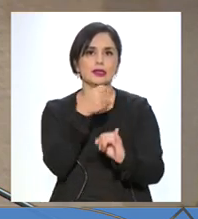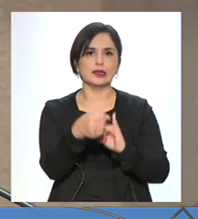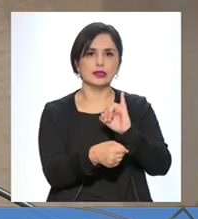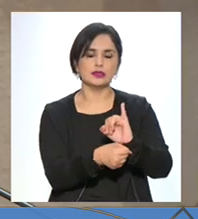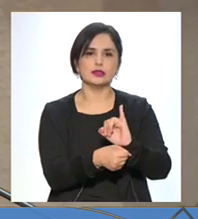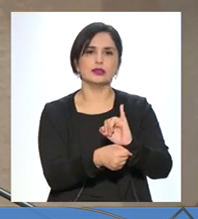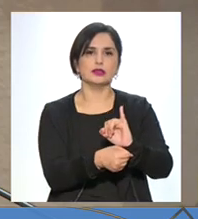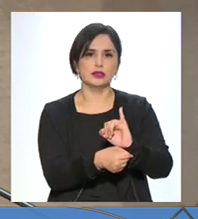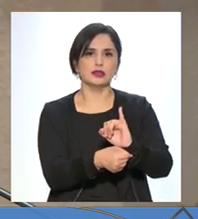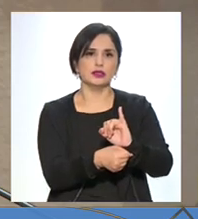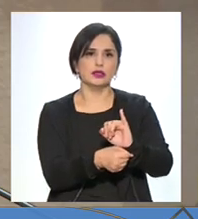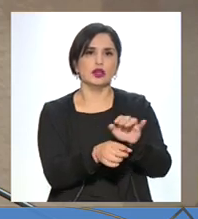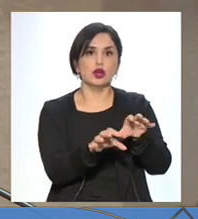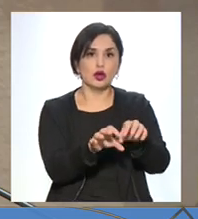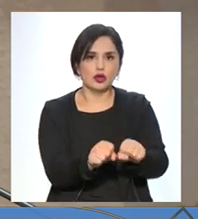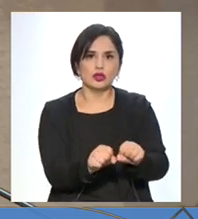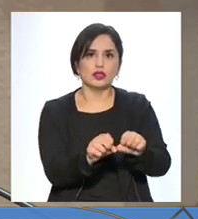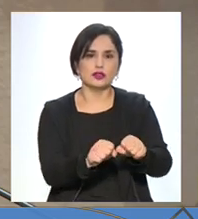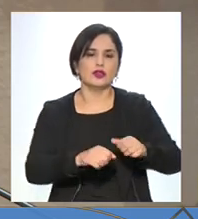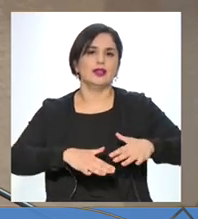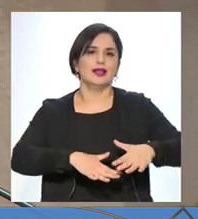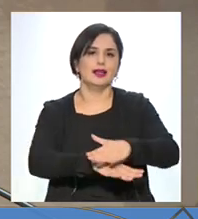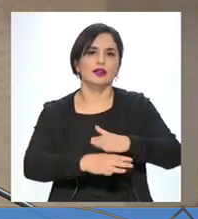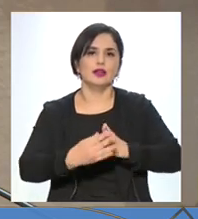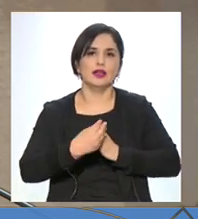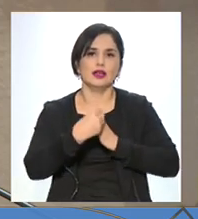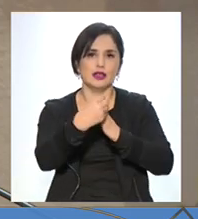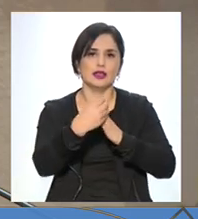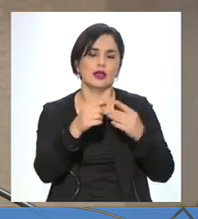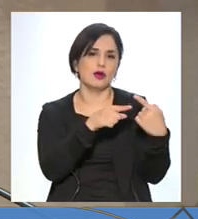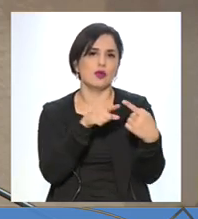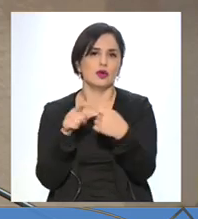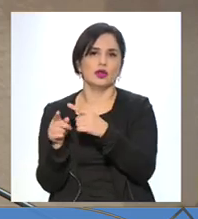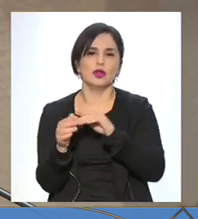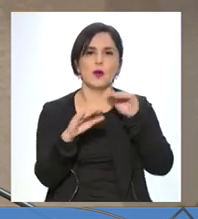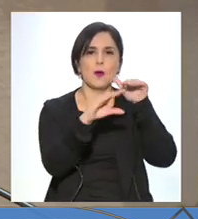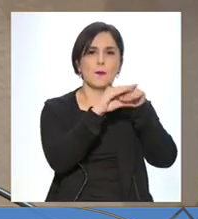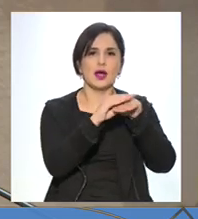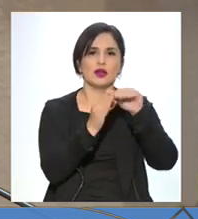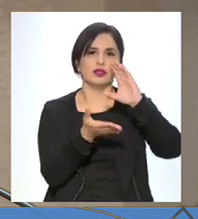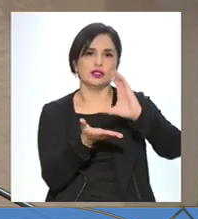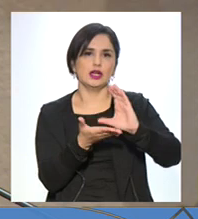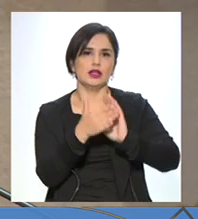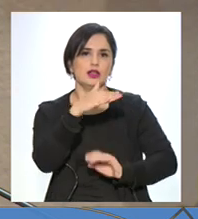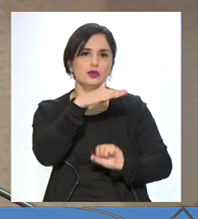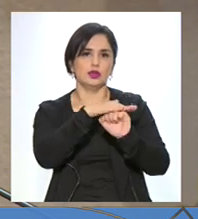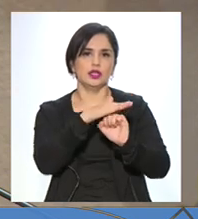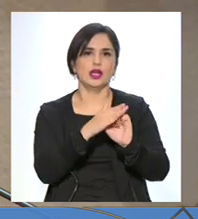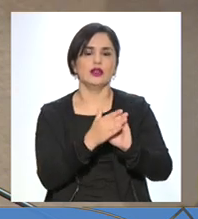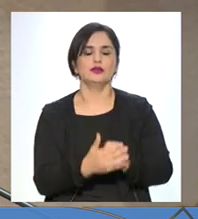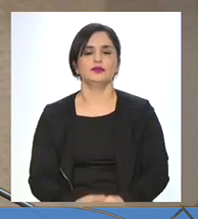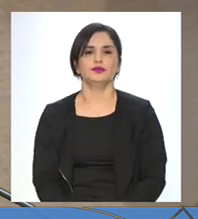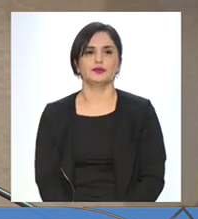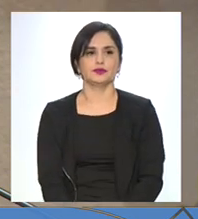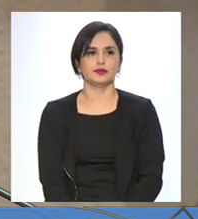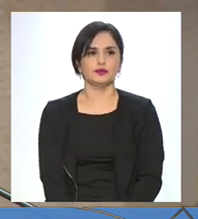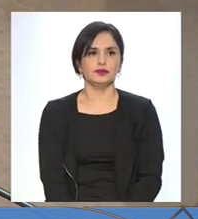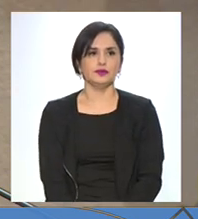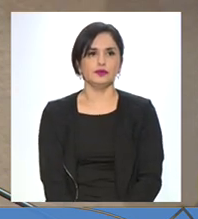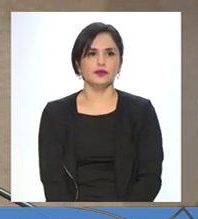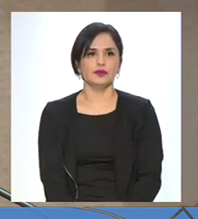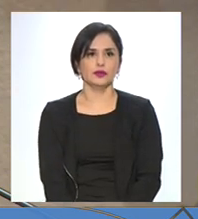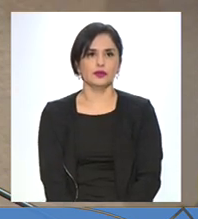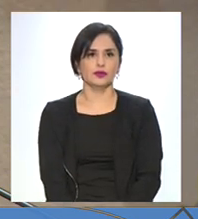acción simultánea de contención de la crisis liderada por los bancos centrales y otras autoridades de las mayores economías del mundo. No obstante, la